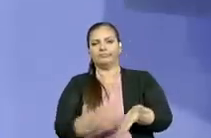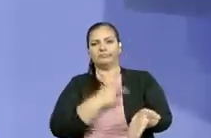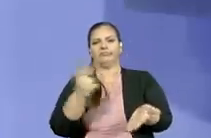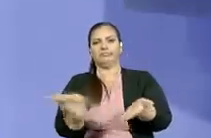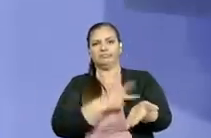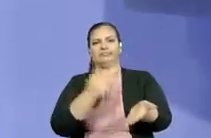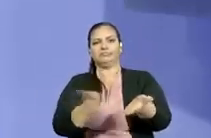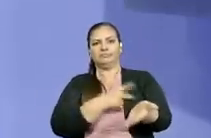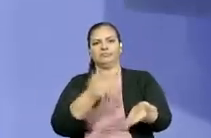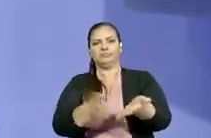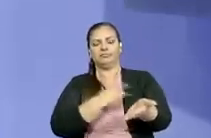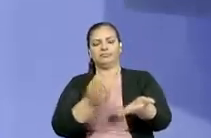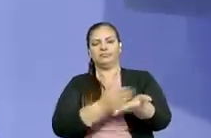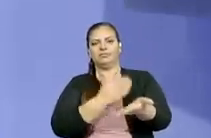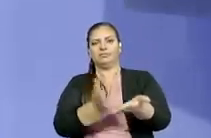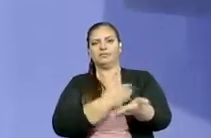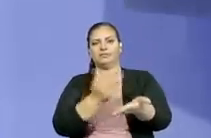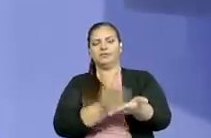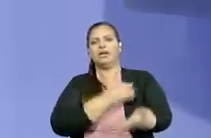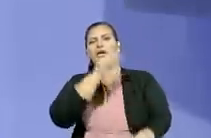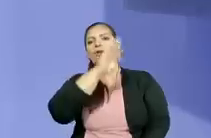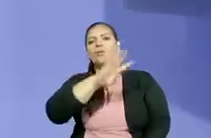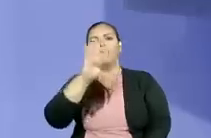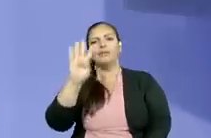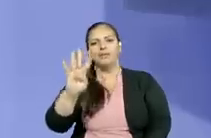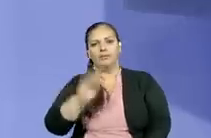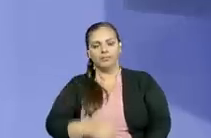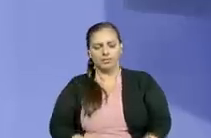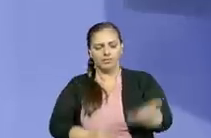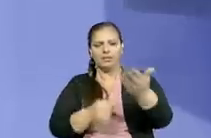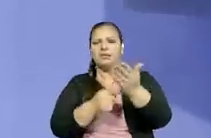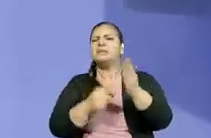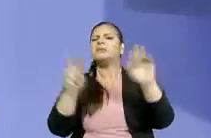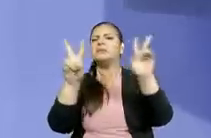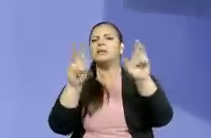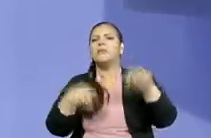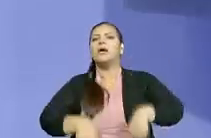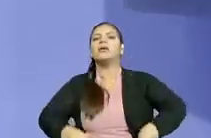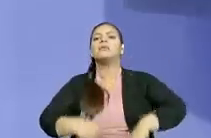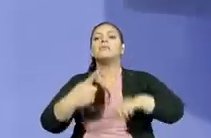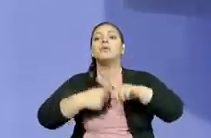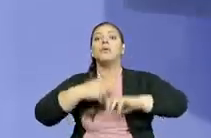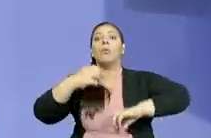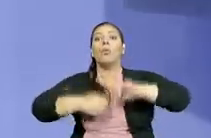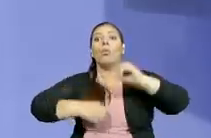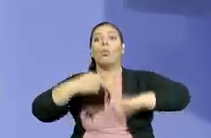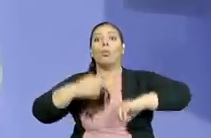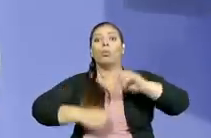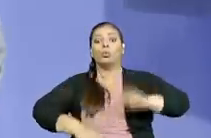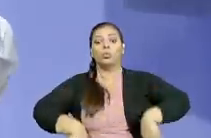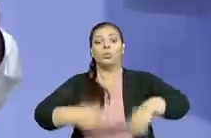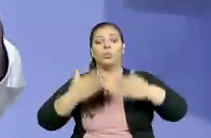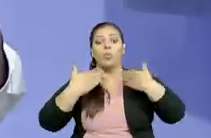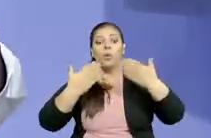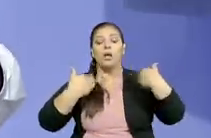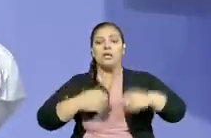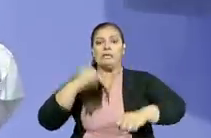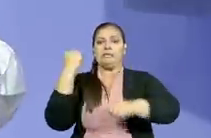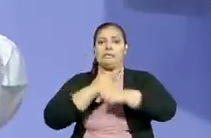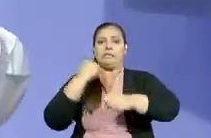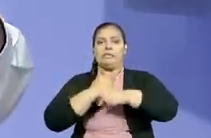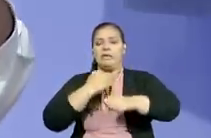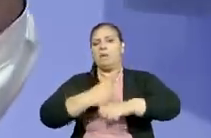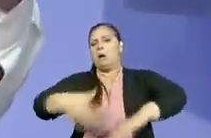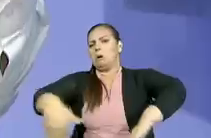44 páginas que describen las 342 obras que solo en este mes de